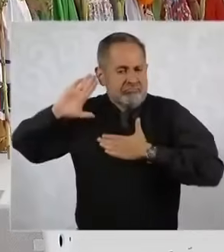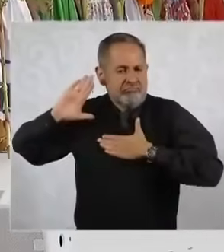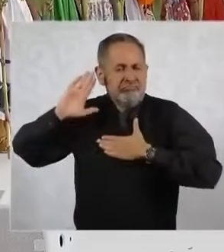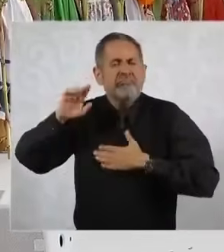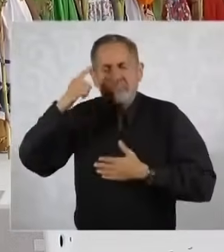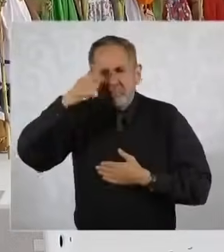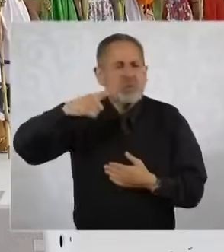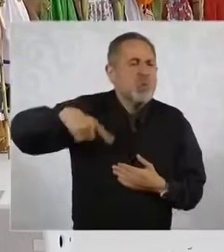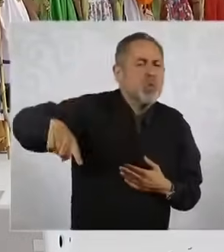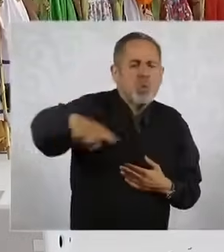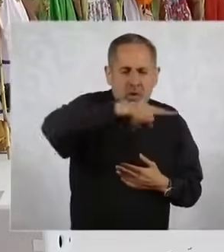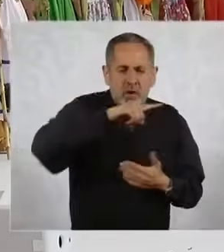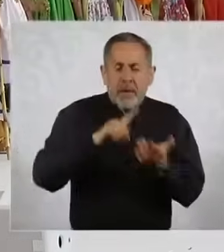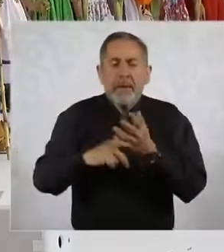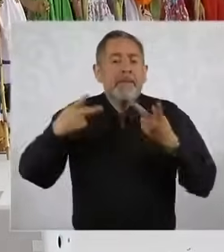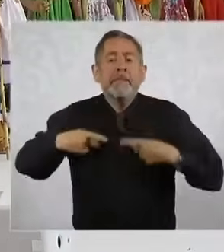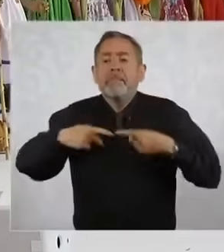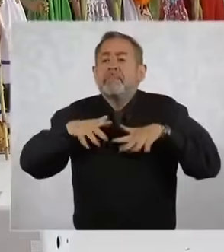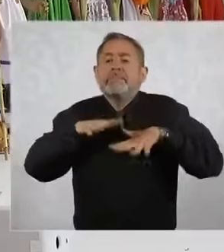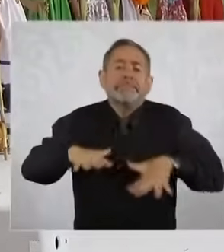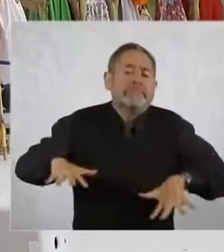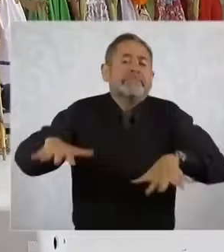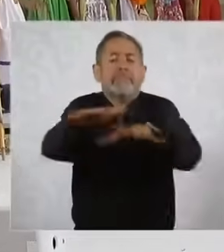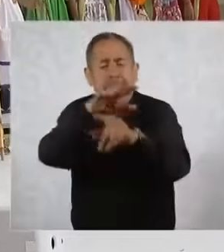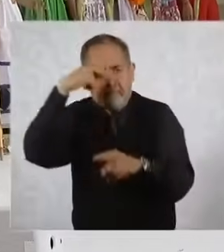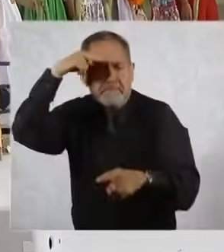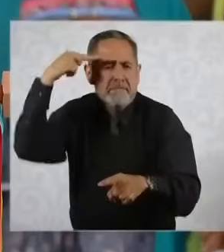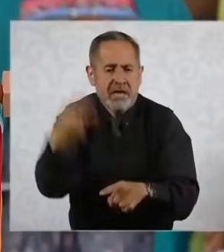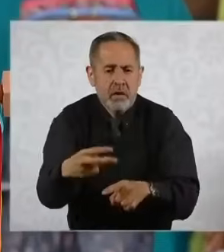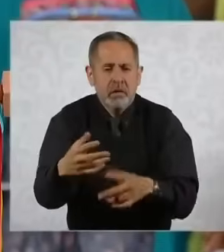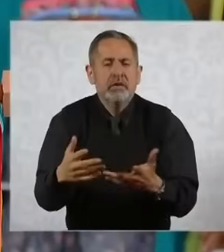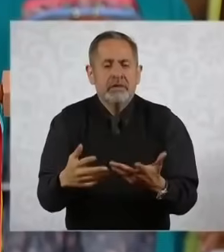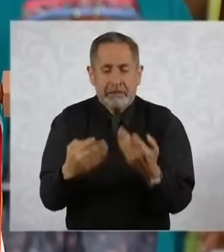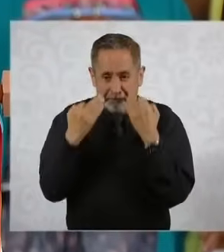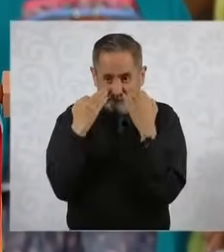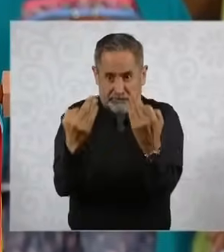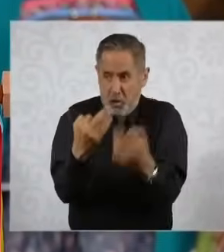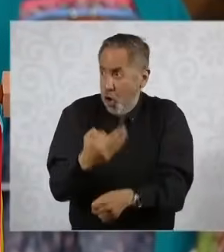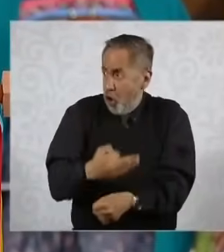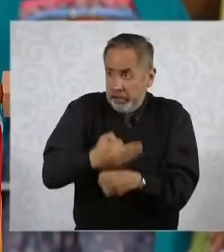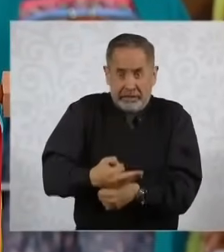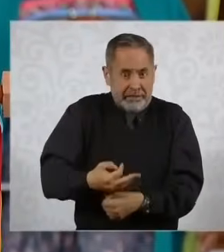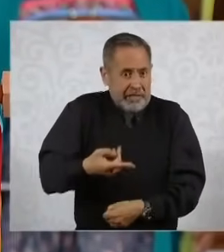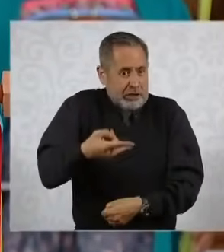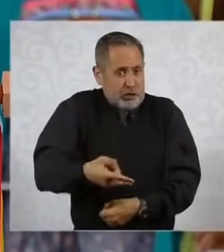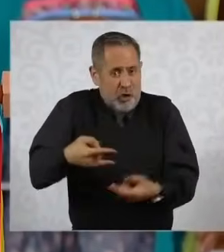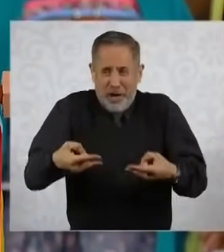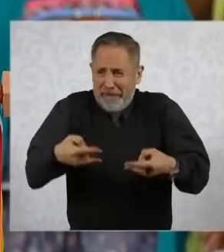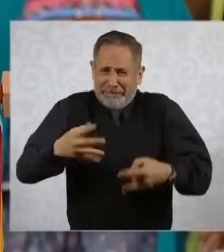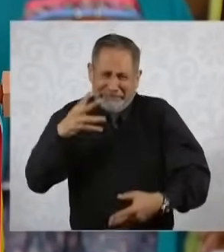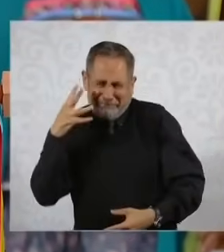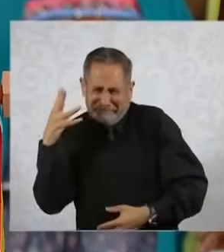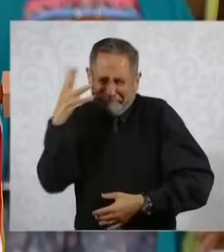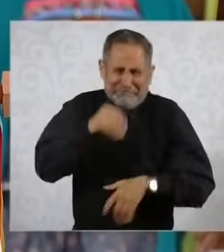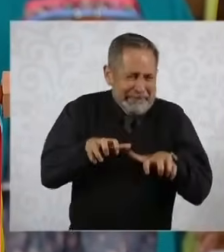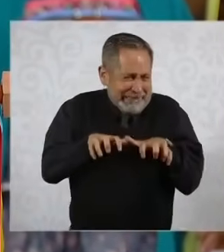decirle al pueblo de México, en esta plaza